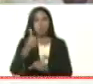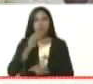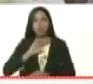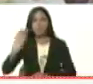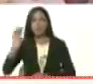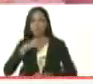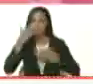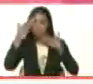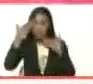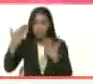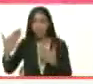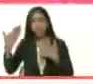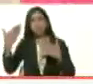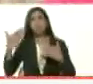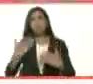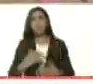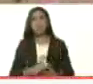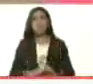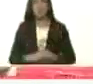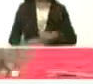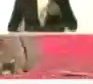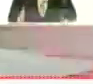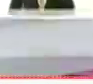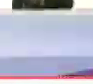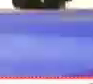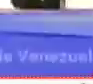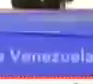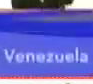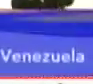Mis saludos solidarios,